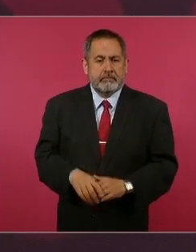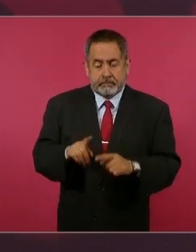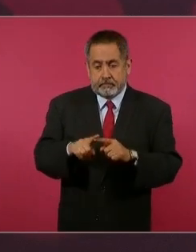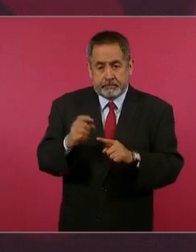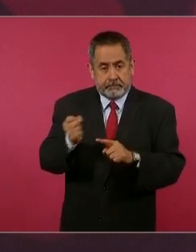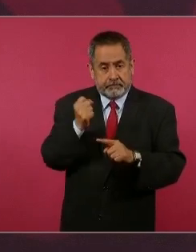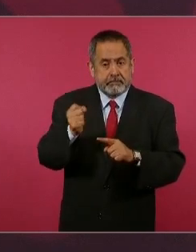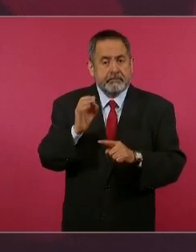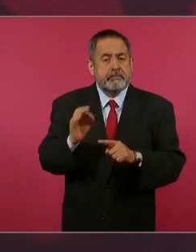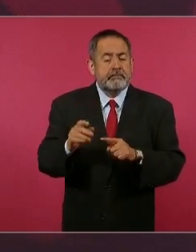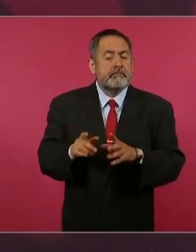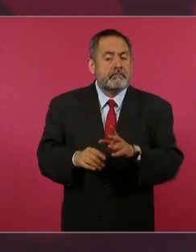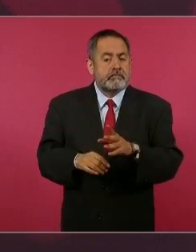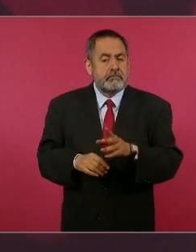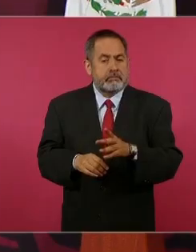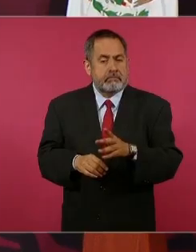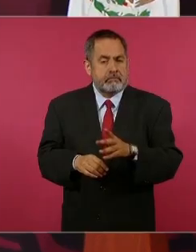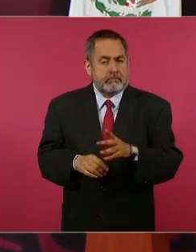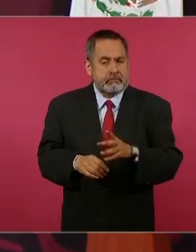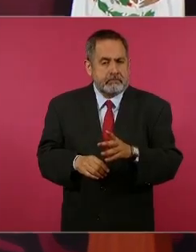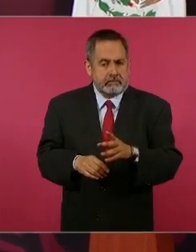Afortunadamente está